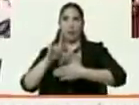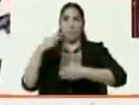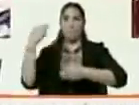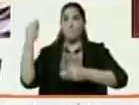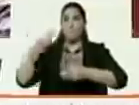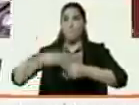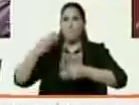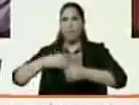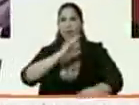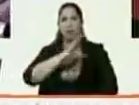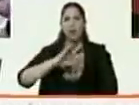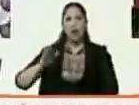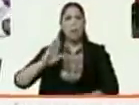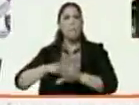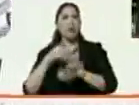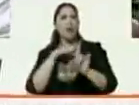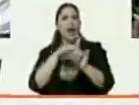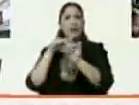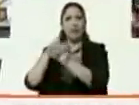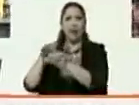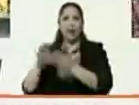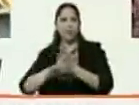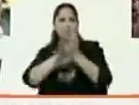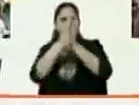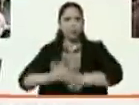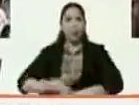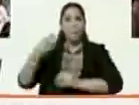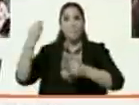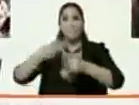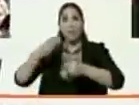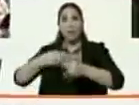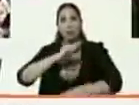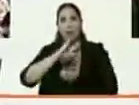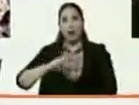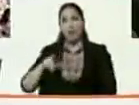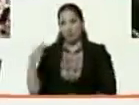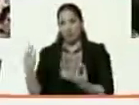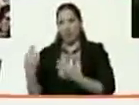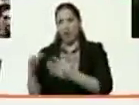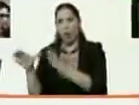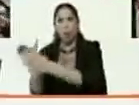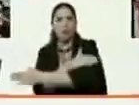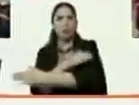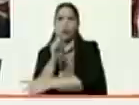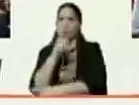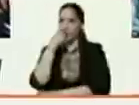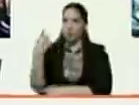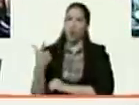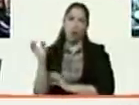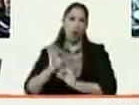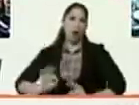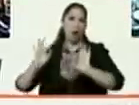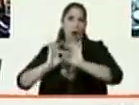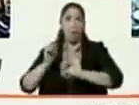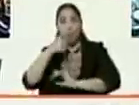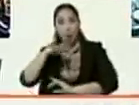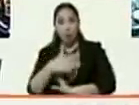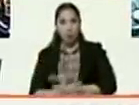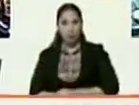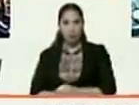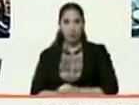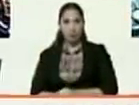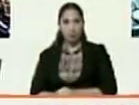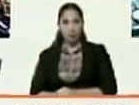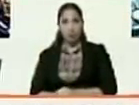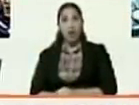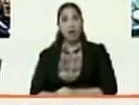¿por qué atacan y destruyen Petrocaribe? Porque ellos en verdad no les importa, no le importan los pueblos, le importan